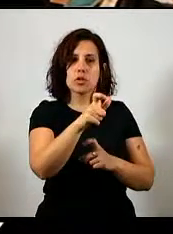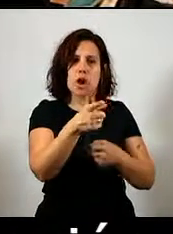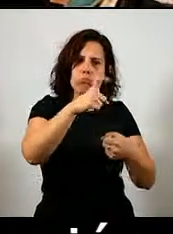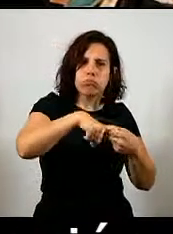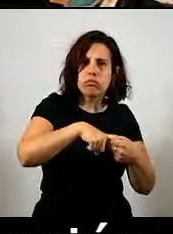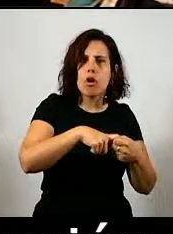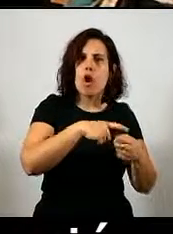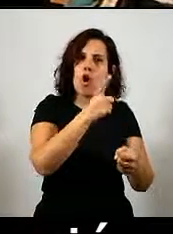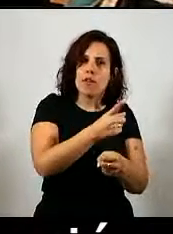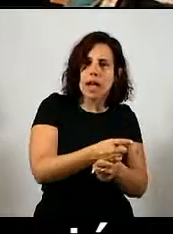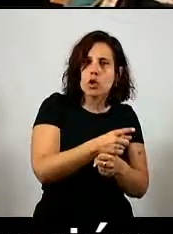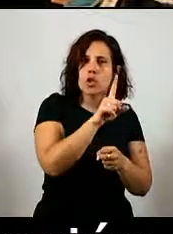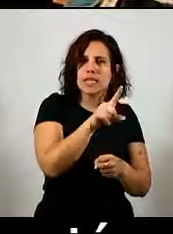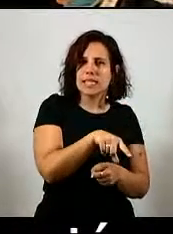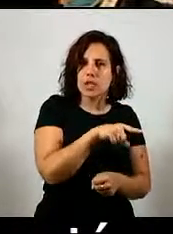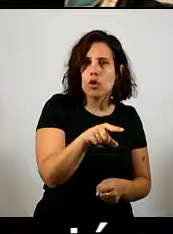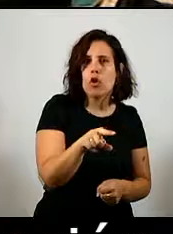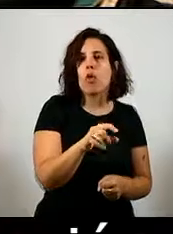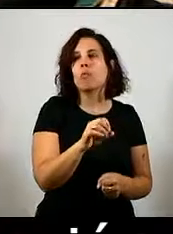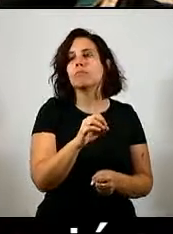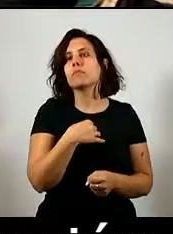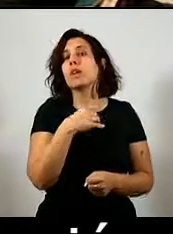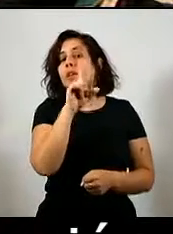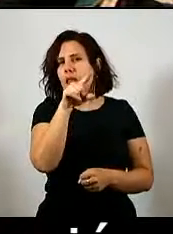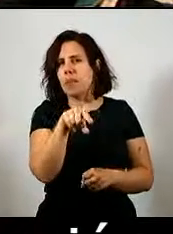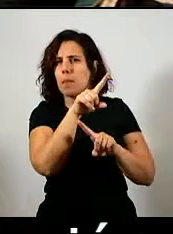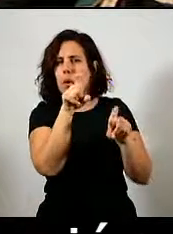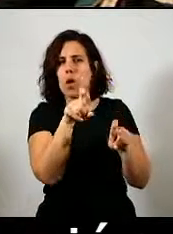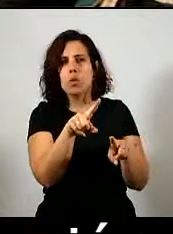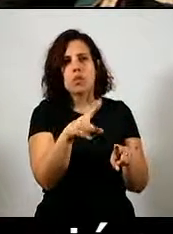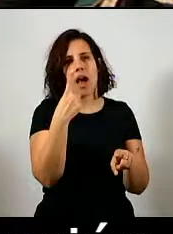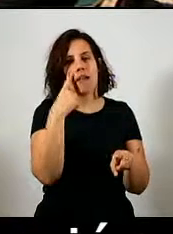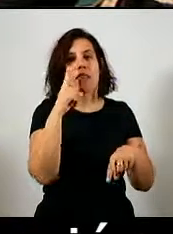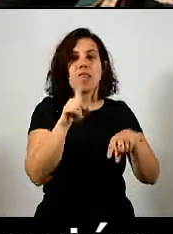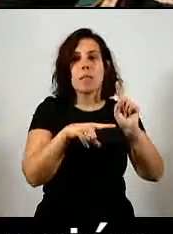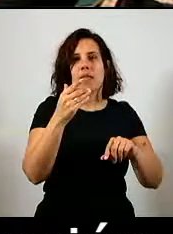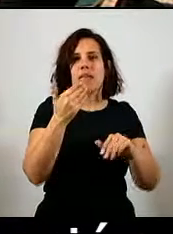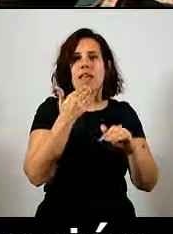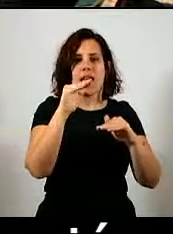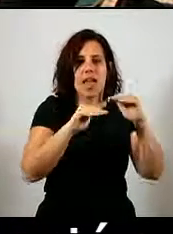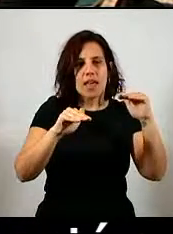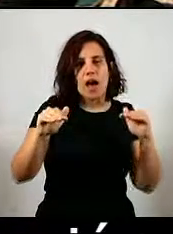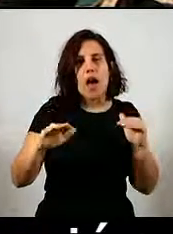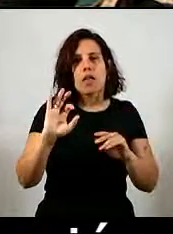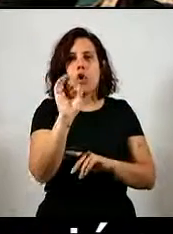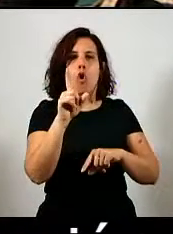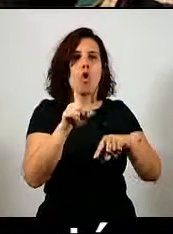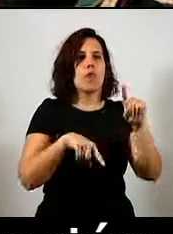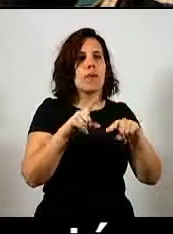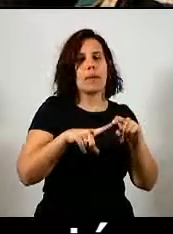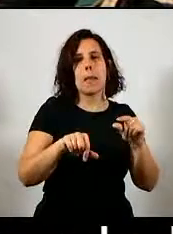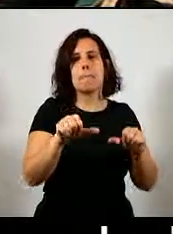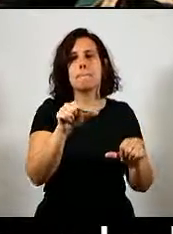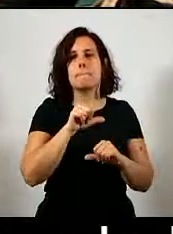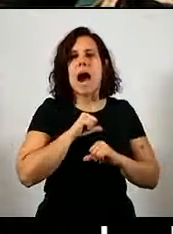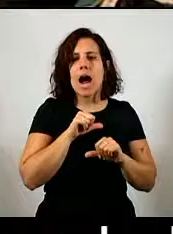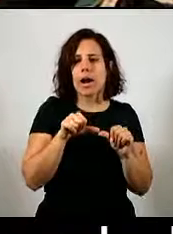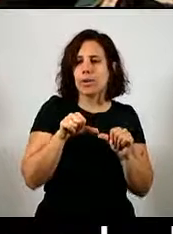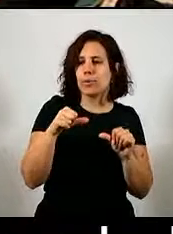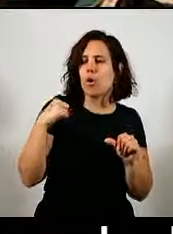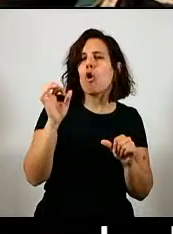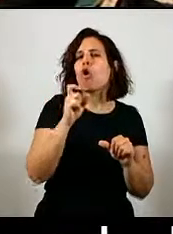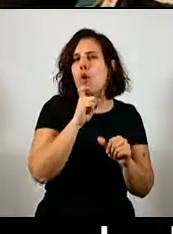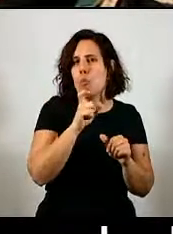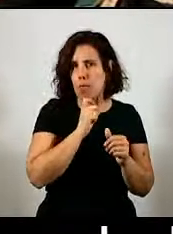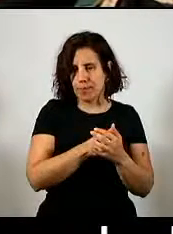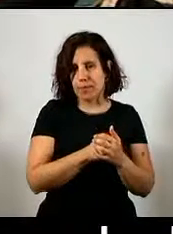obligatoria, si también van a coger por rango de edad, por tiempo que están en el paro. Y después también le